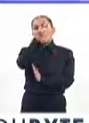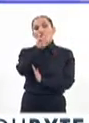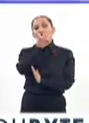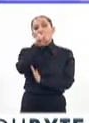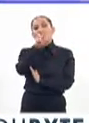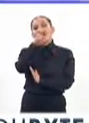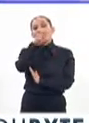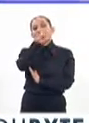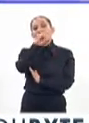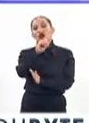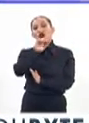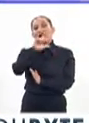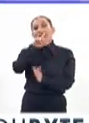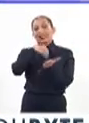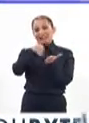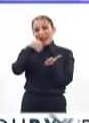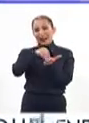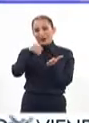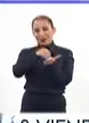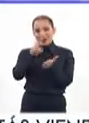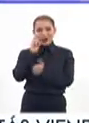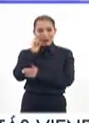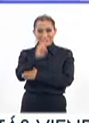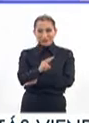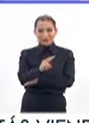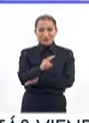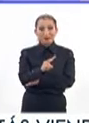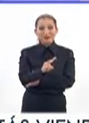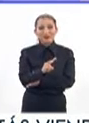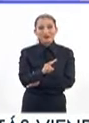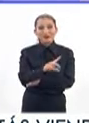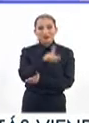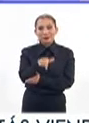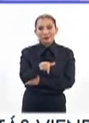el Cerdo, que por ahí va a ver usted